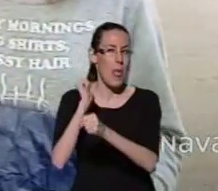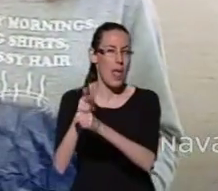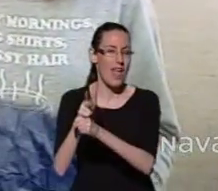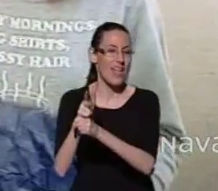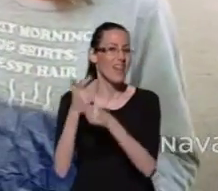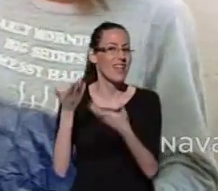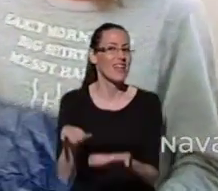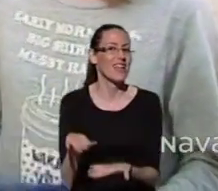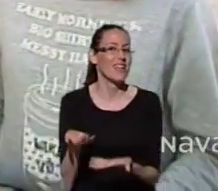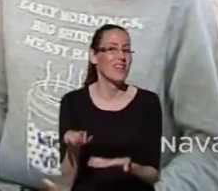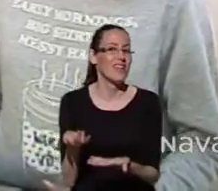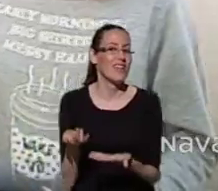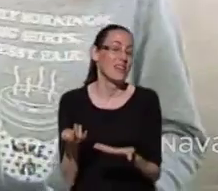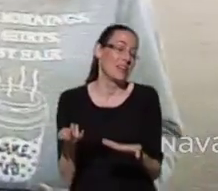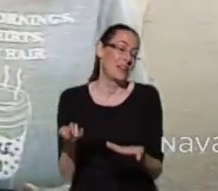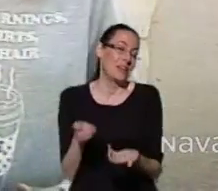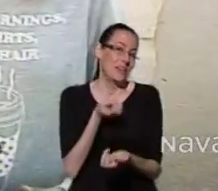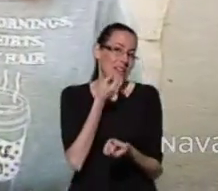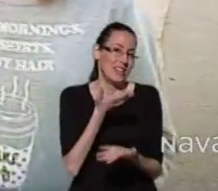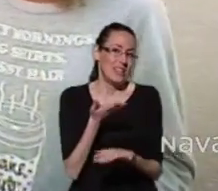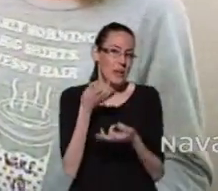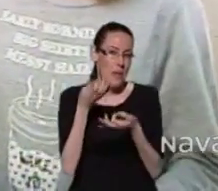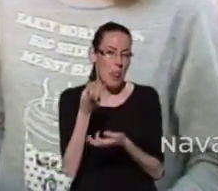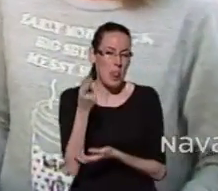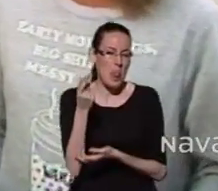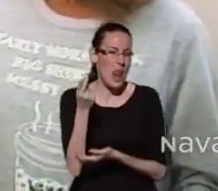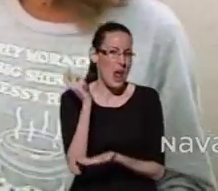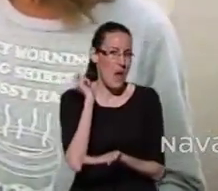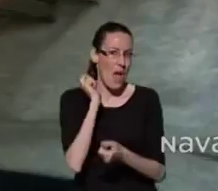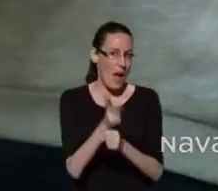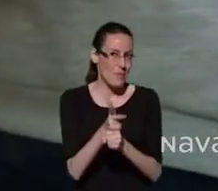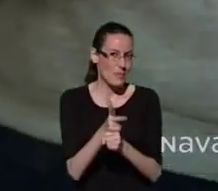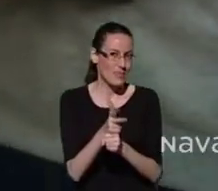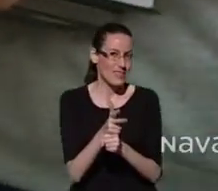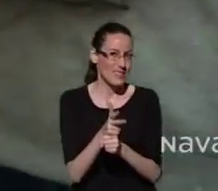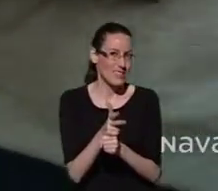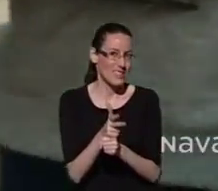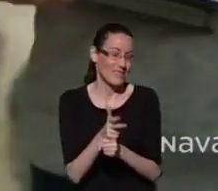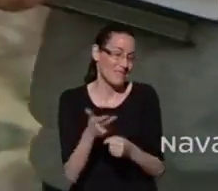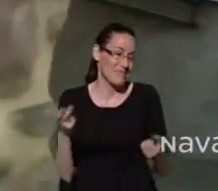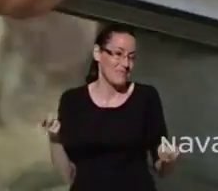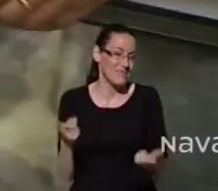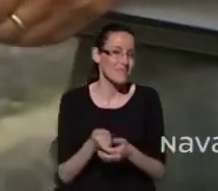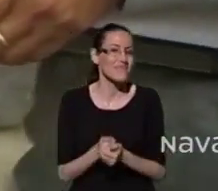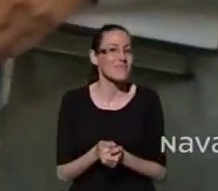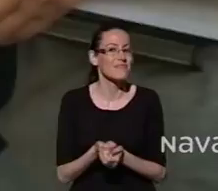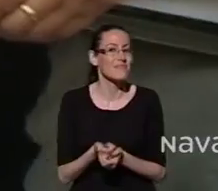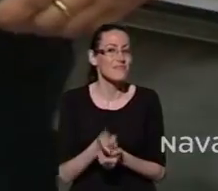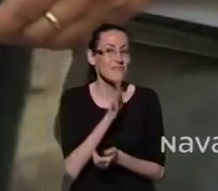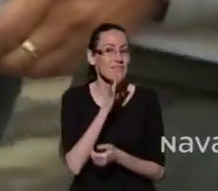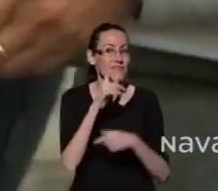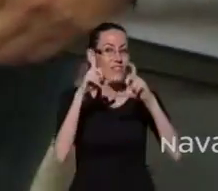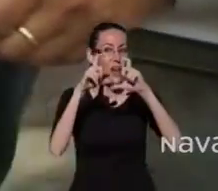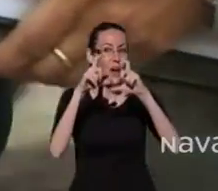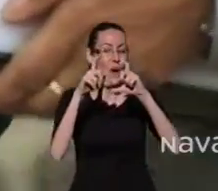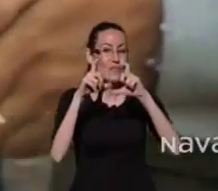se hacían apuestas y bueno, se jugaba mucho dinero y era increíble. Ves ahora imágenes